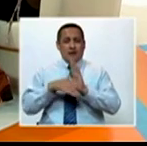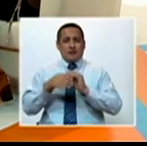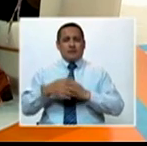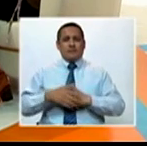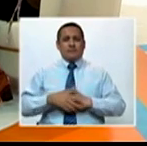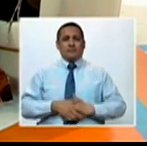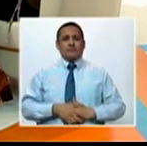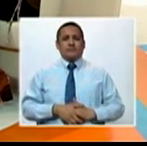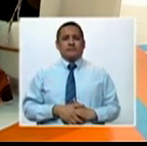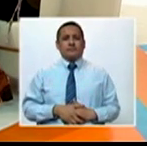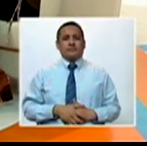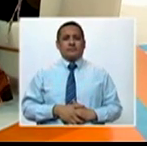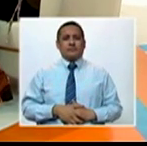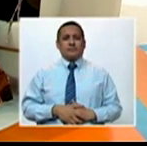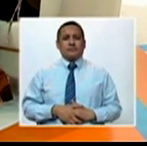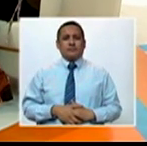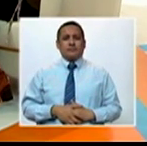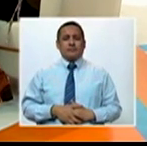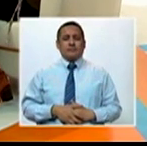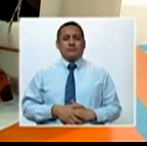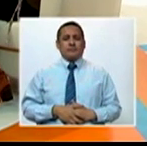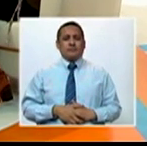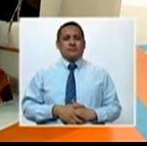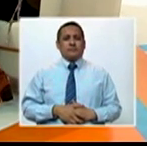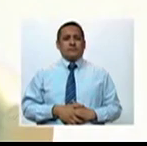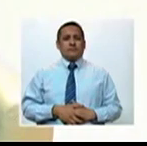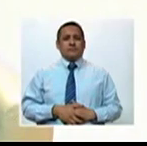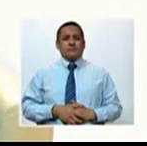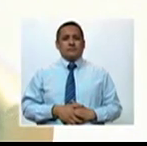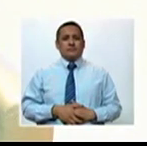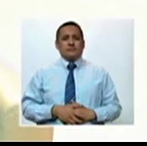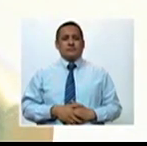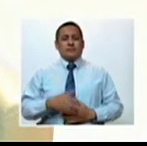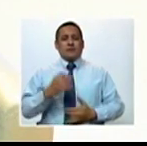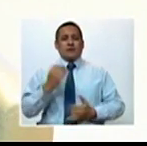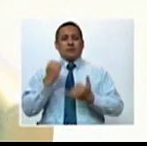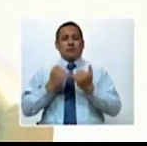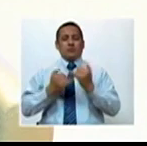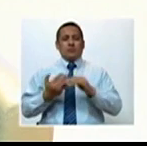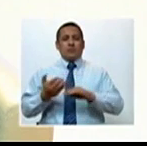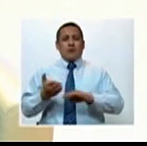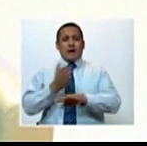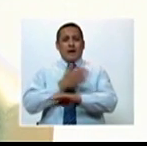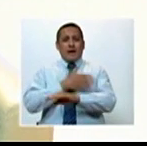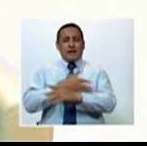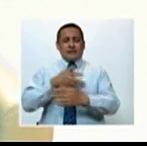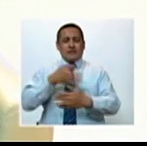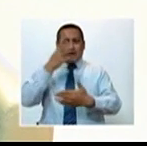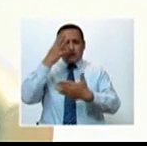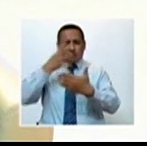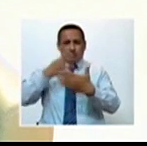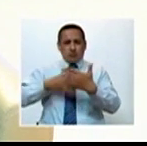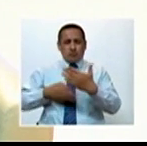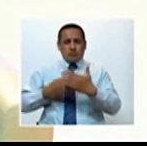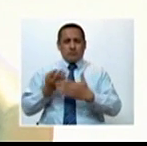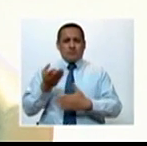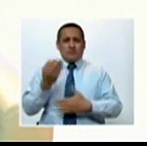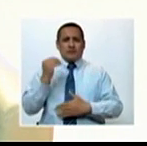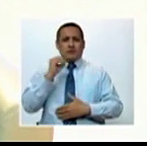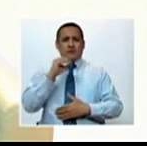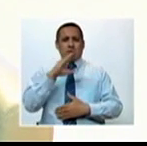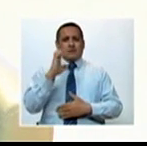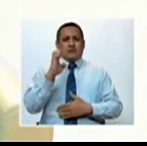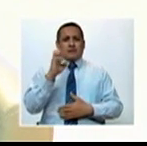el último estudio que ha presentado Cedro hace muy poco, hace unas 3 o